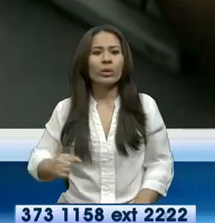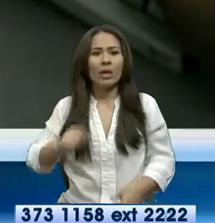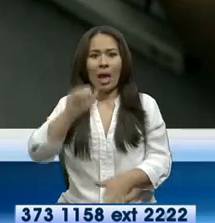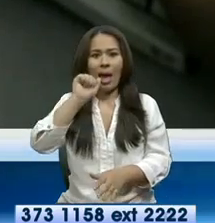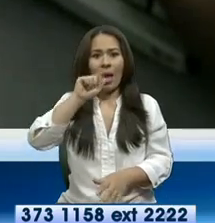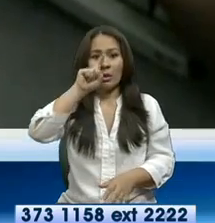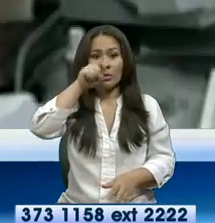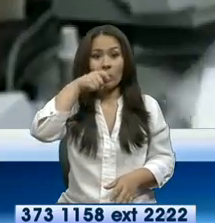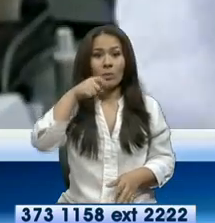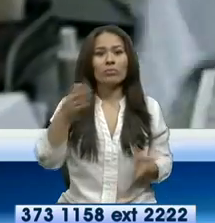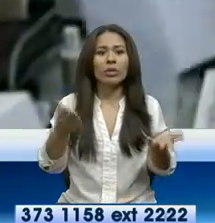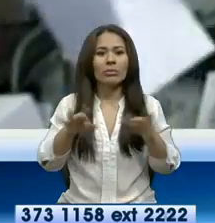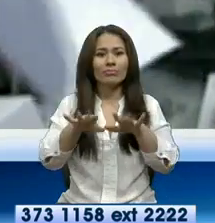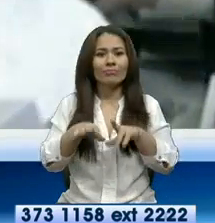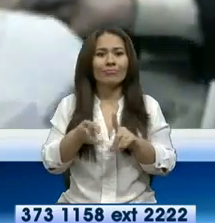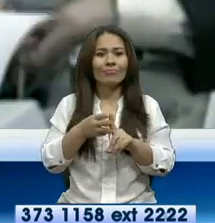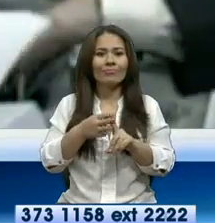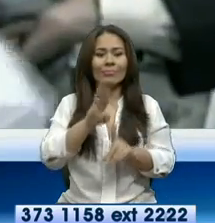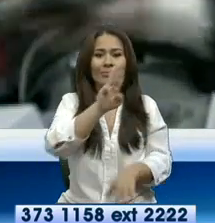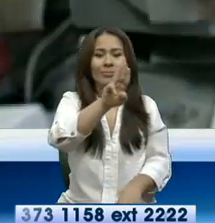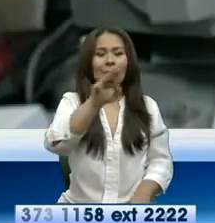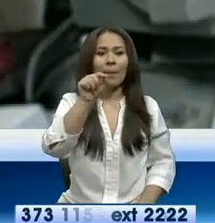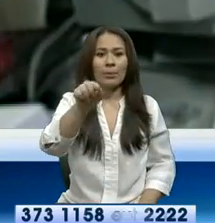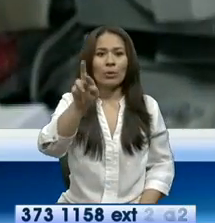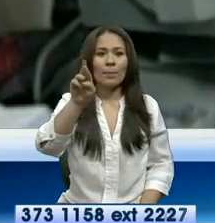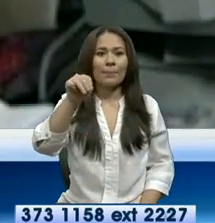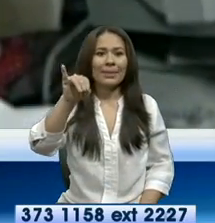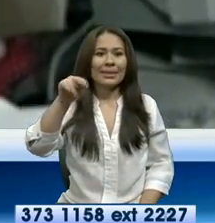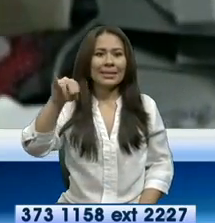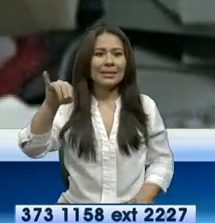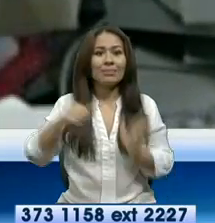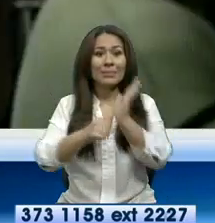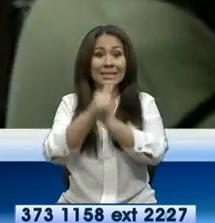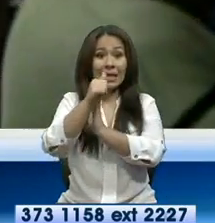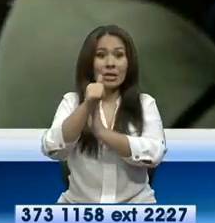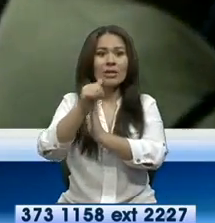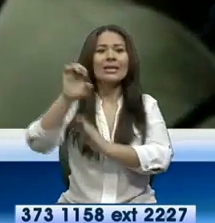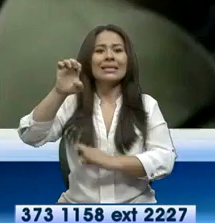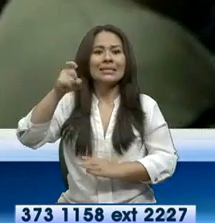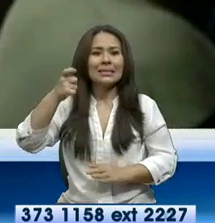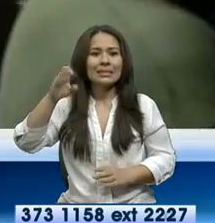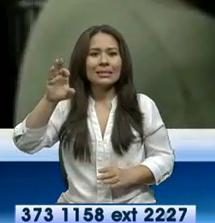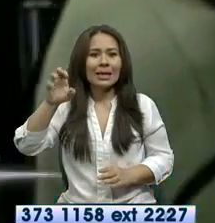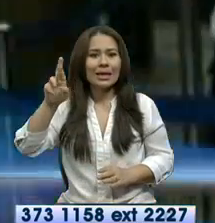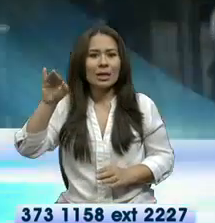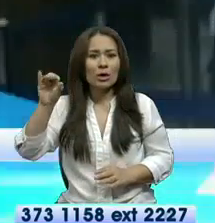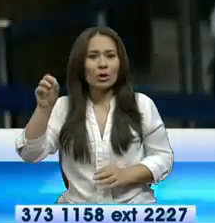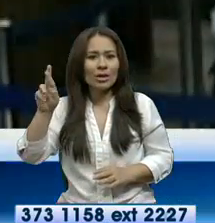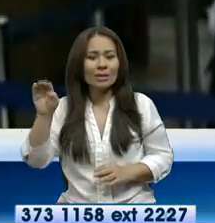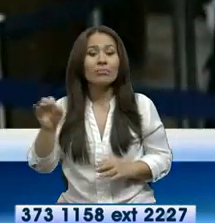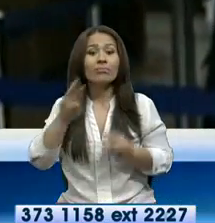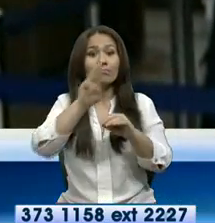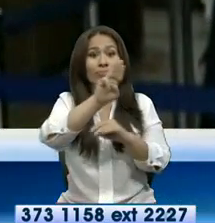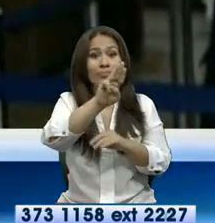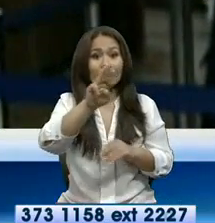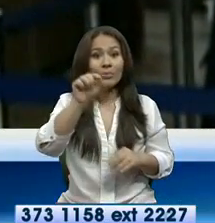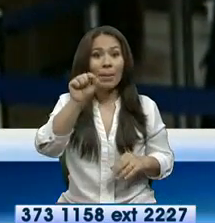de la página web del Ministerio de Relaciones Exteriores y Movilidad Humana,